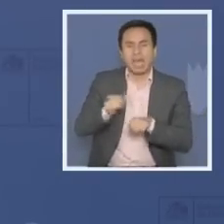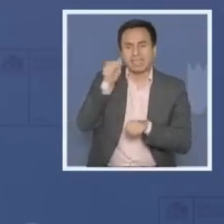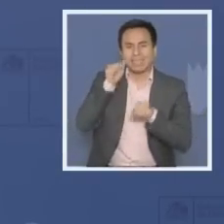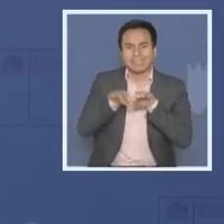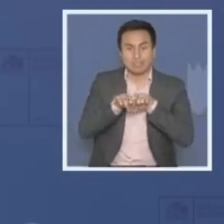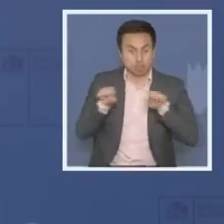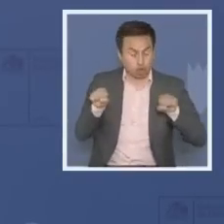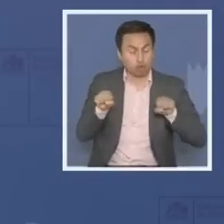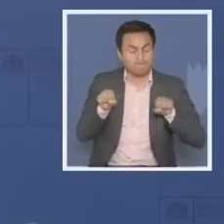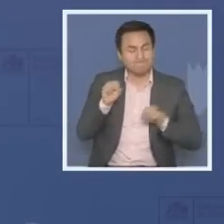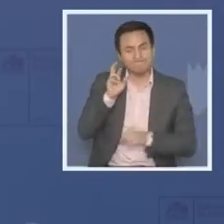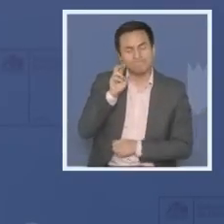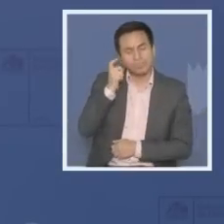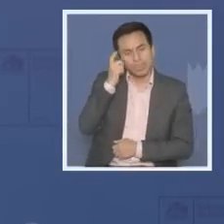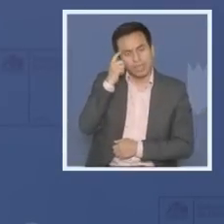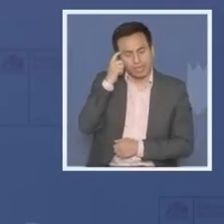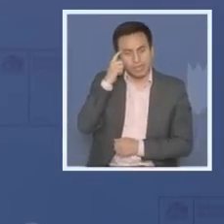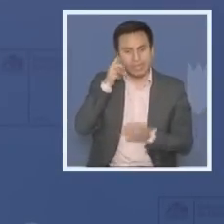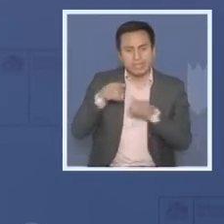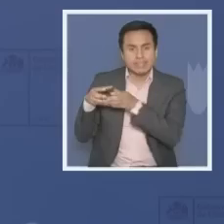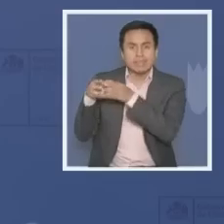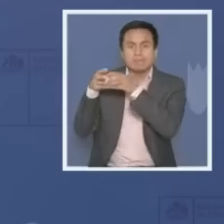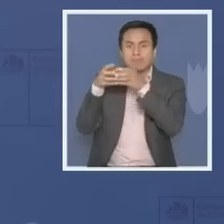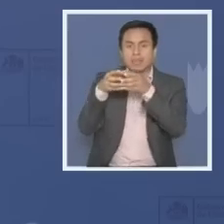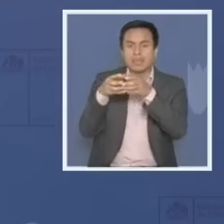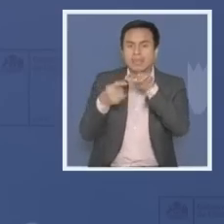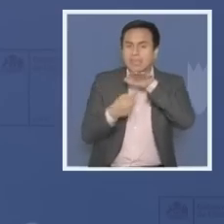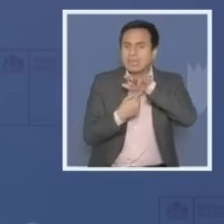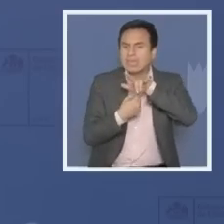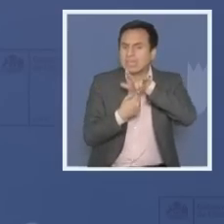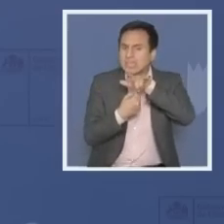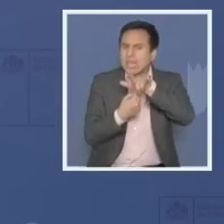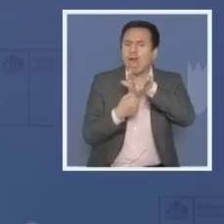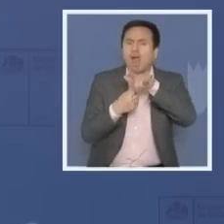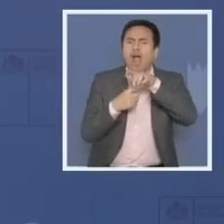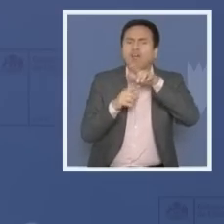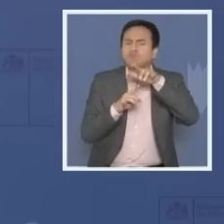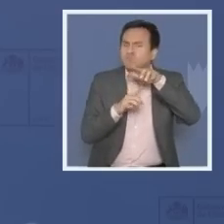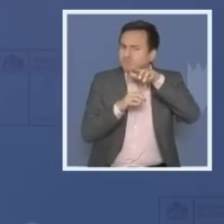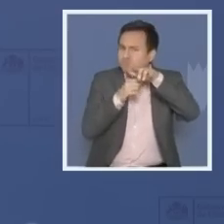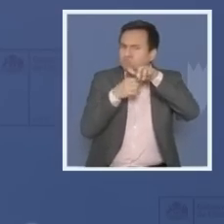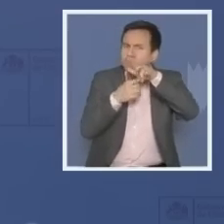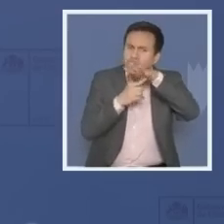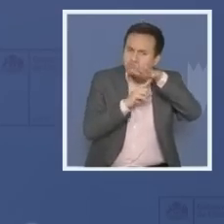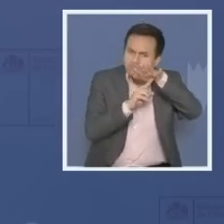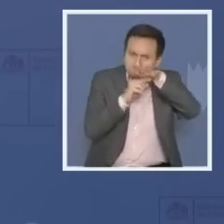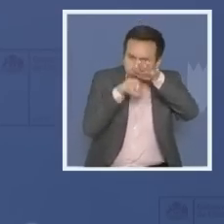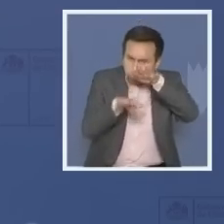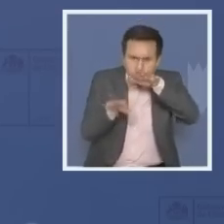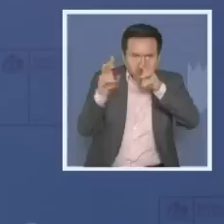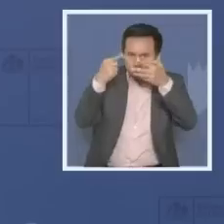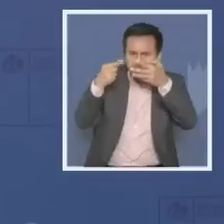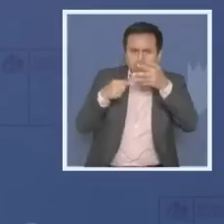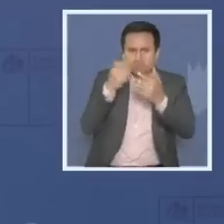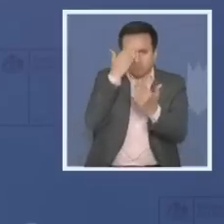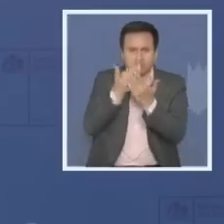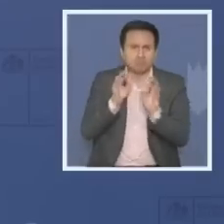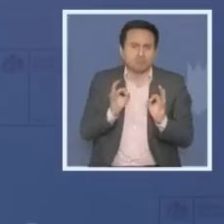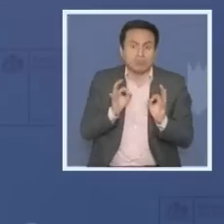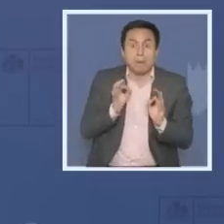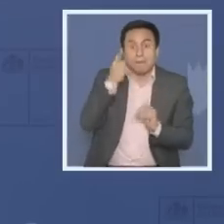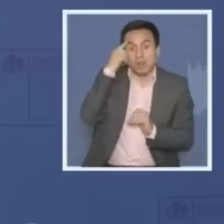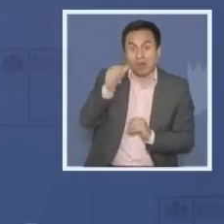ayer, en que el despliegue de naves que teníamos estaba considerado suficiente para enfrentar la situación, pero